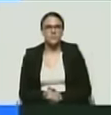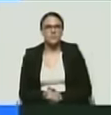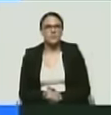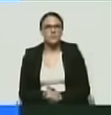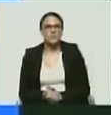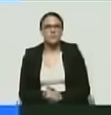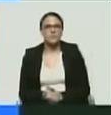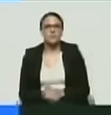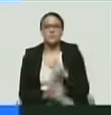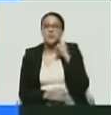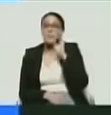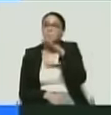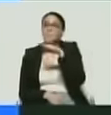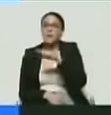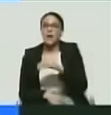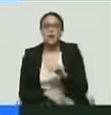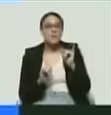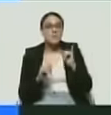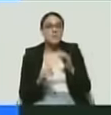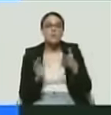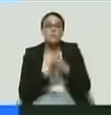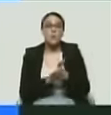Mira, eso del CNE es lo mismo,